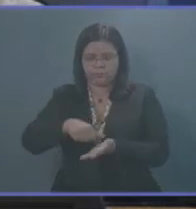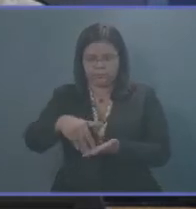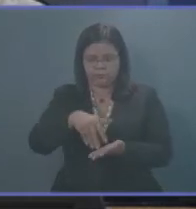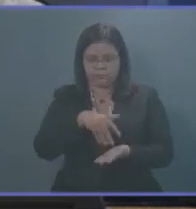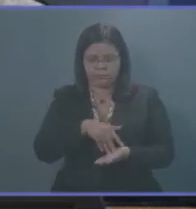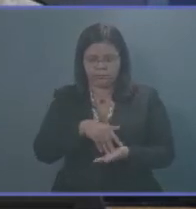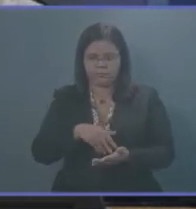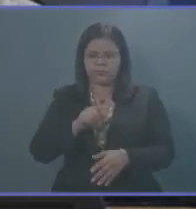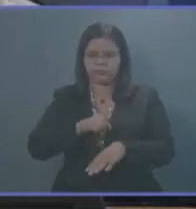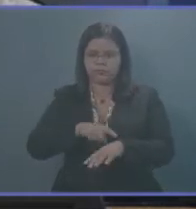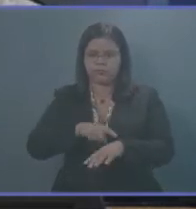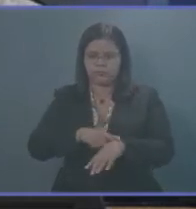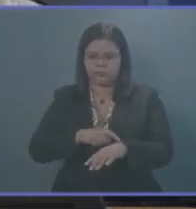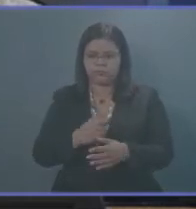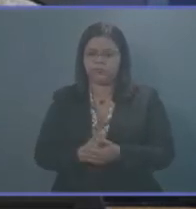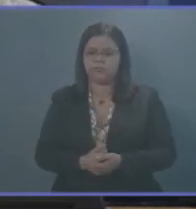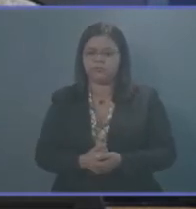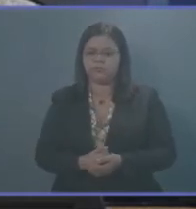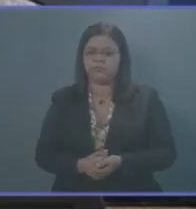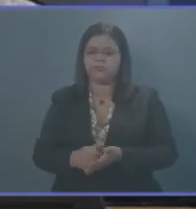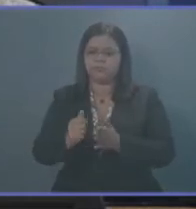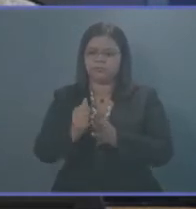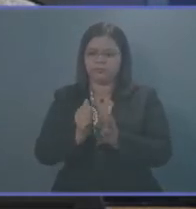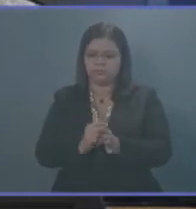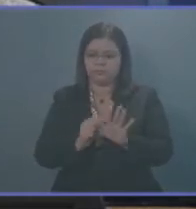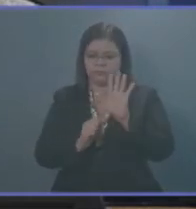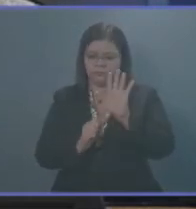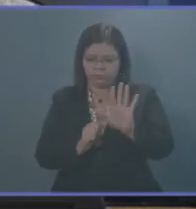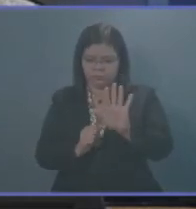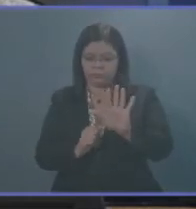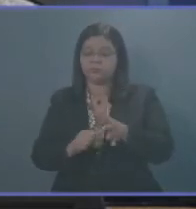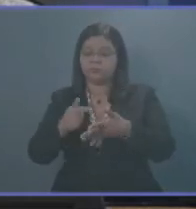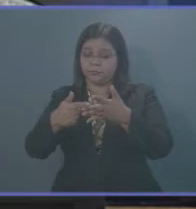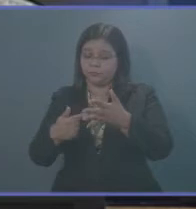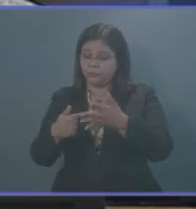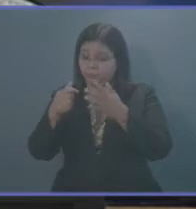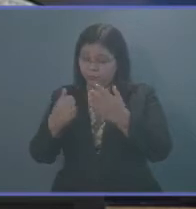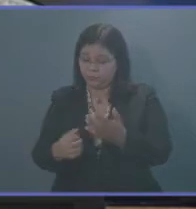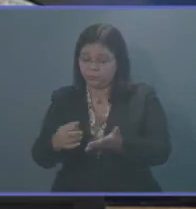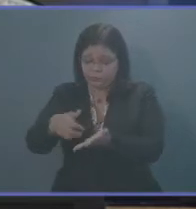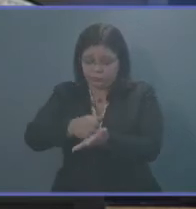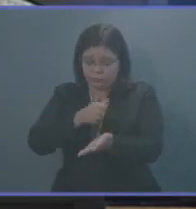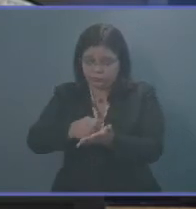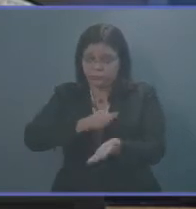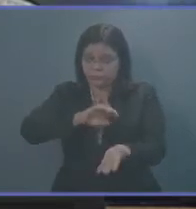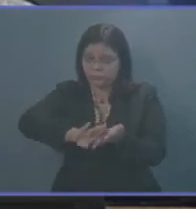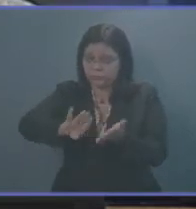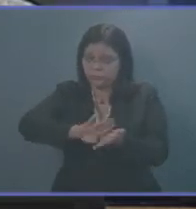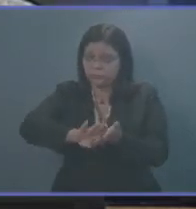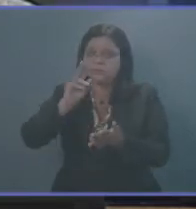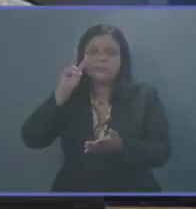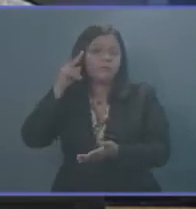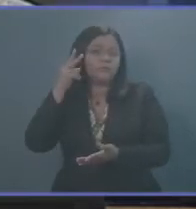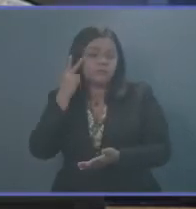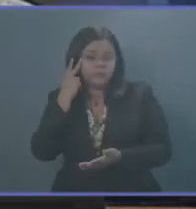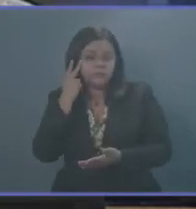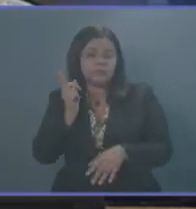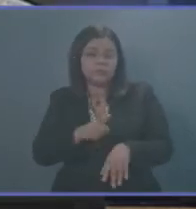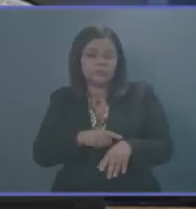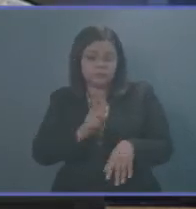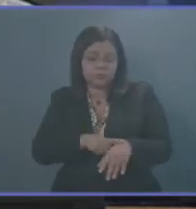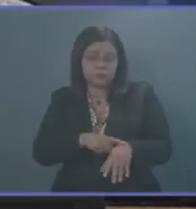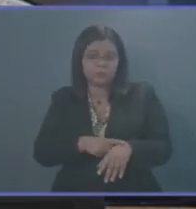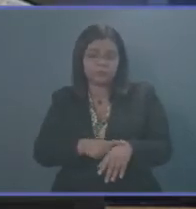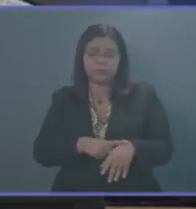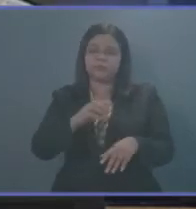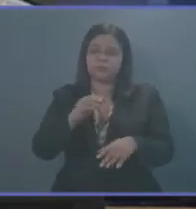Periodo tributario municipal, artículo 5. Para los efectos del pago de los impuestos establecidos, se entenderá que el periodo tributario o ejercicio